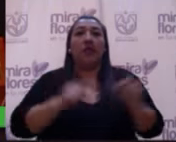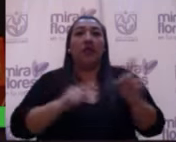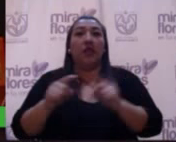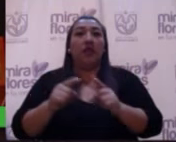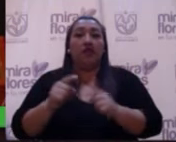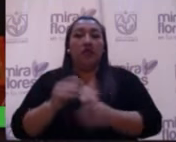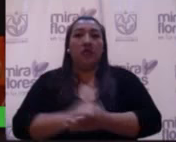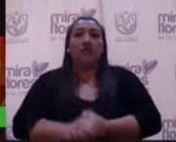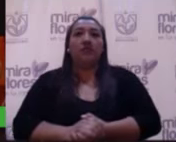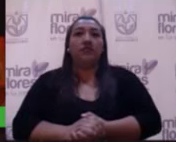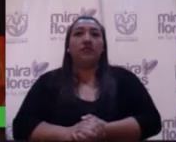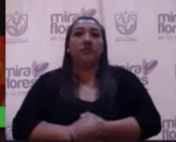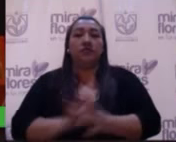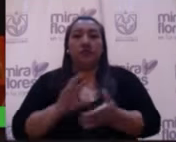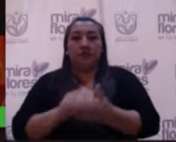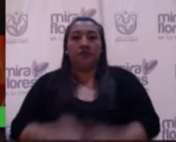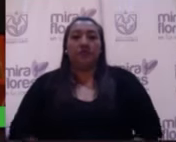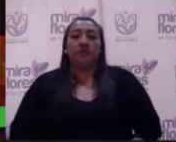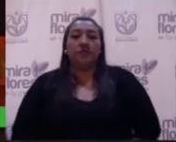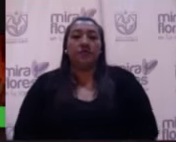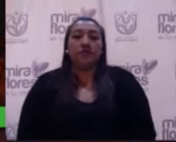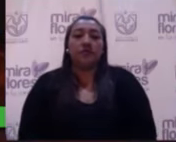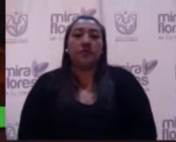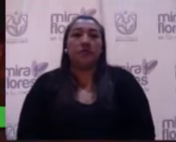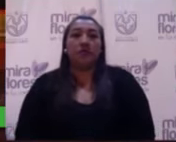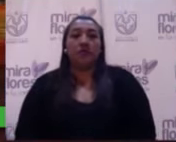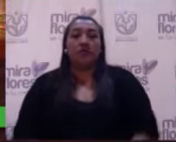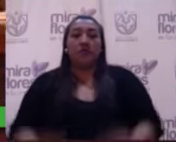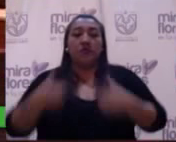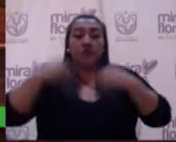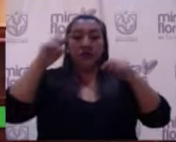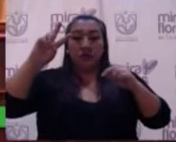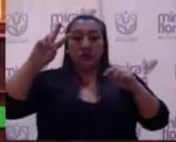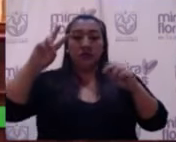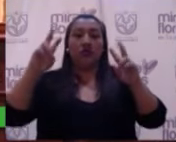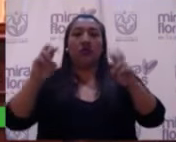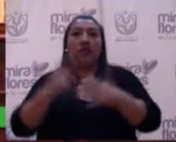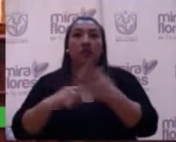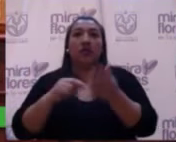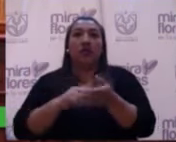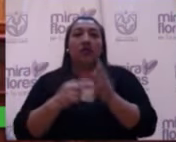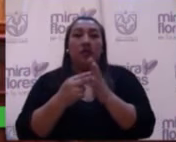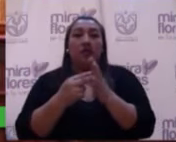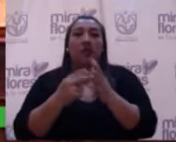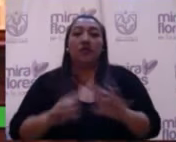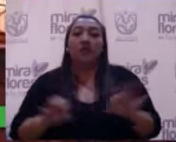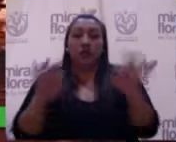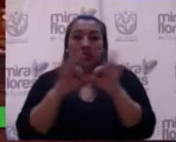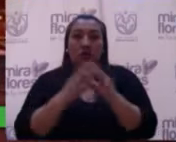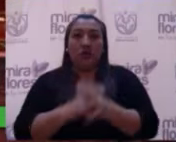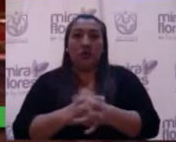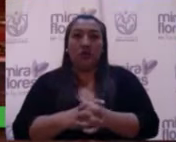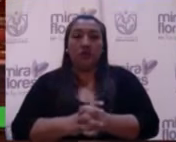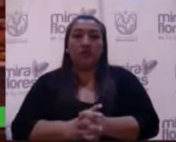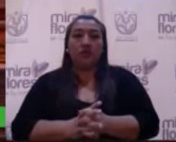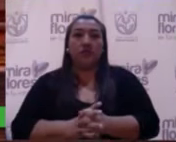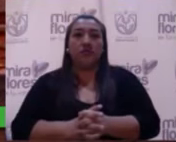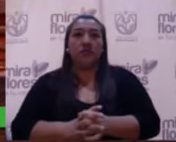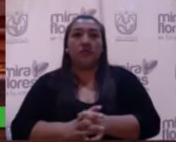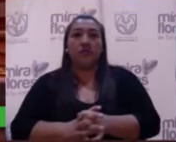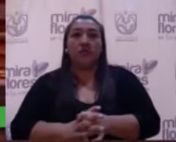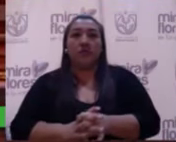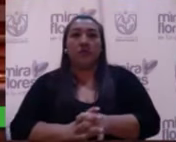del país. Es todo, señor alcalde. Bien, tenemos dos temas en despacho que son de importancia. Uno tiene que ver con que